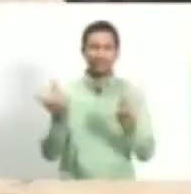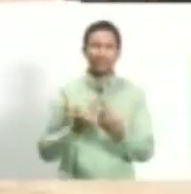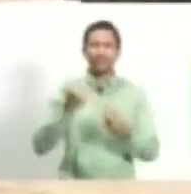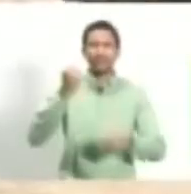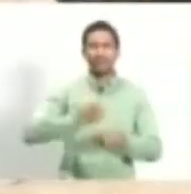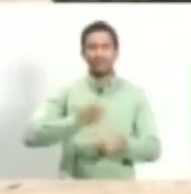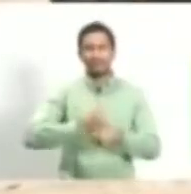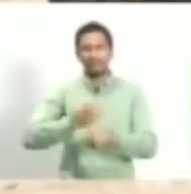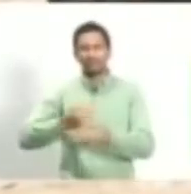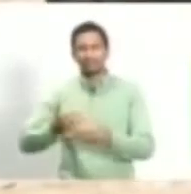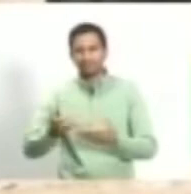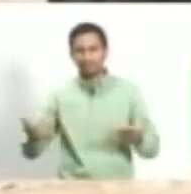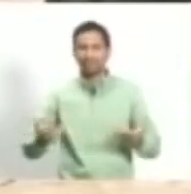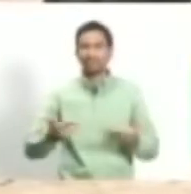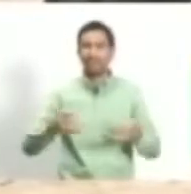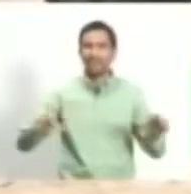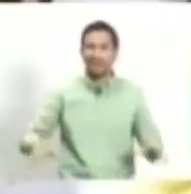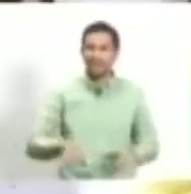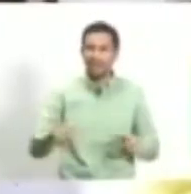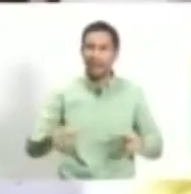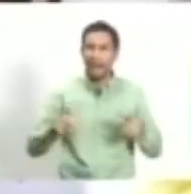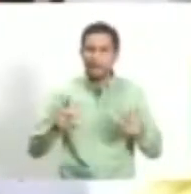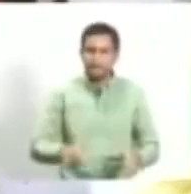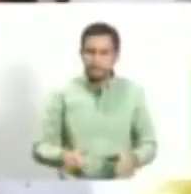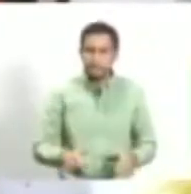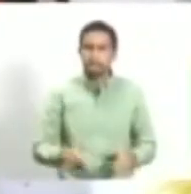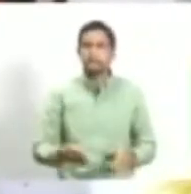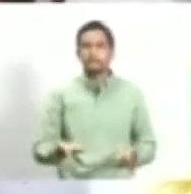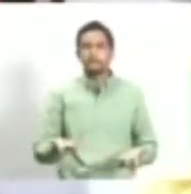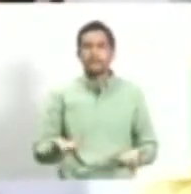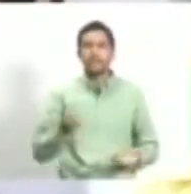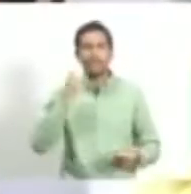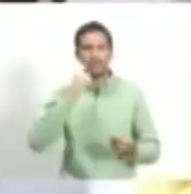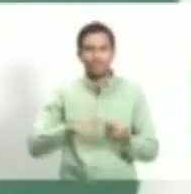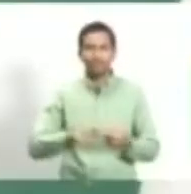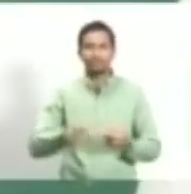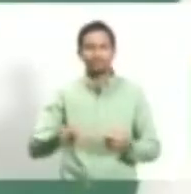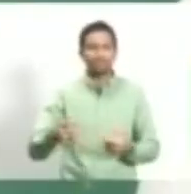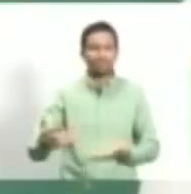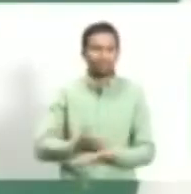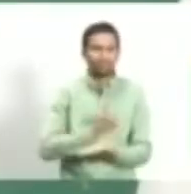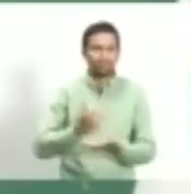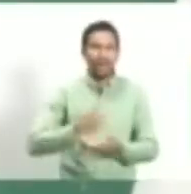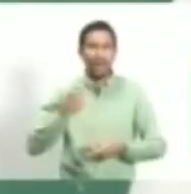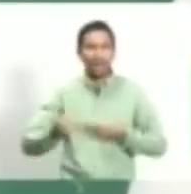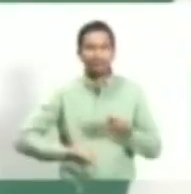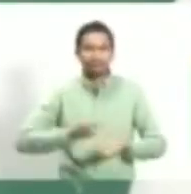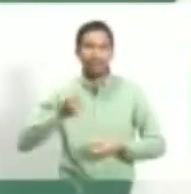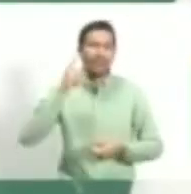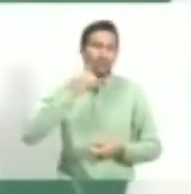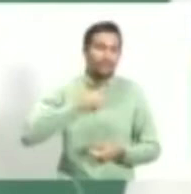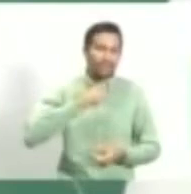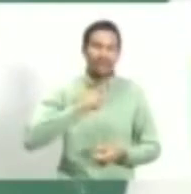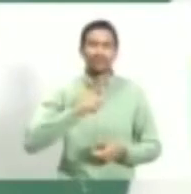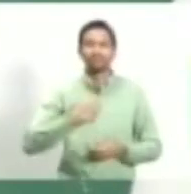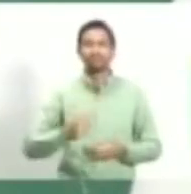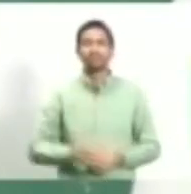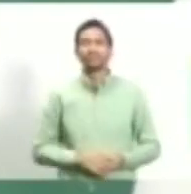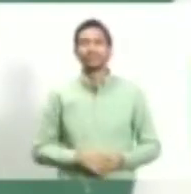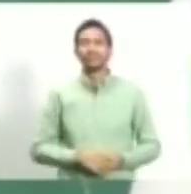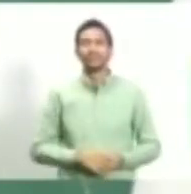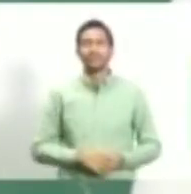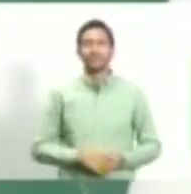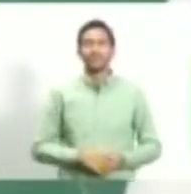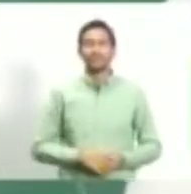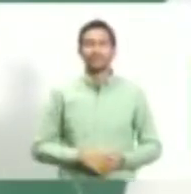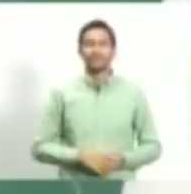actividades que afecta al 80% de la población por su generación de empleo e ingresos. Yo lo que quiero es que se vaya poniendo